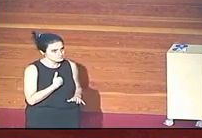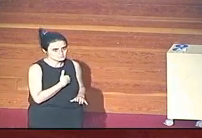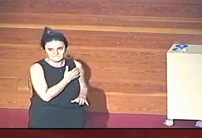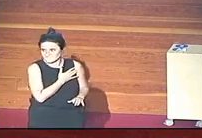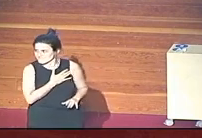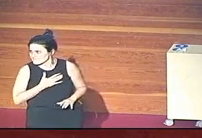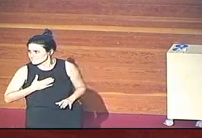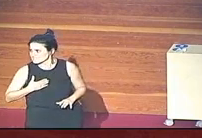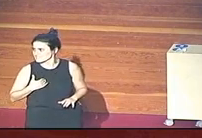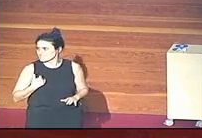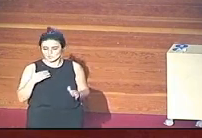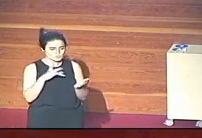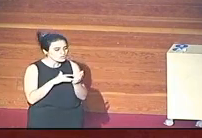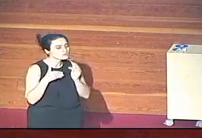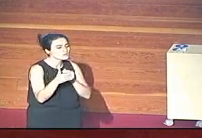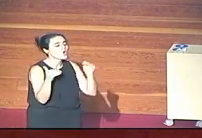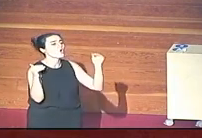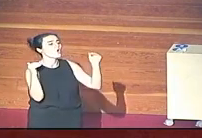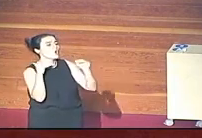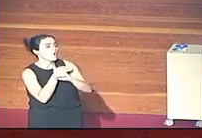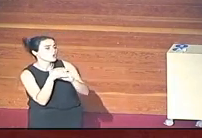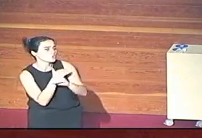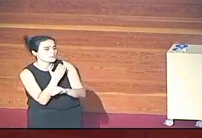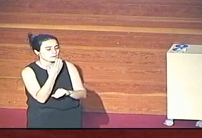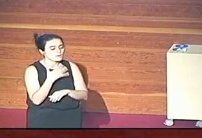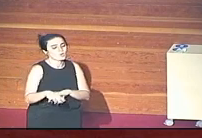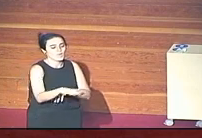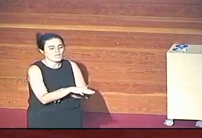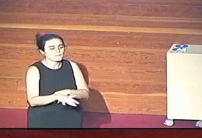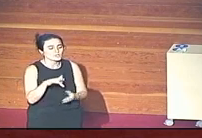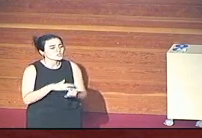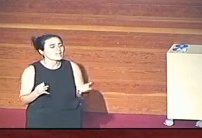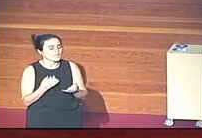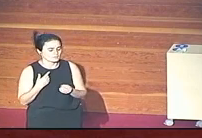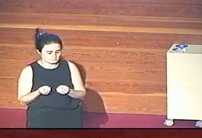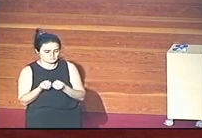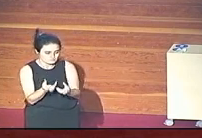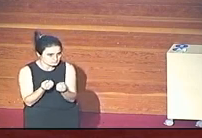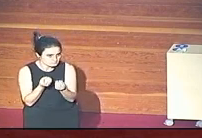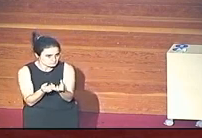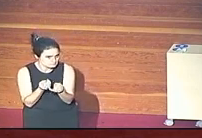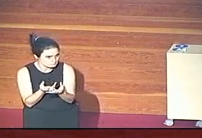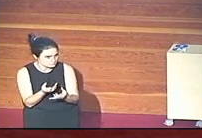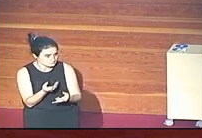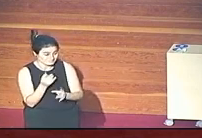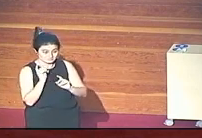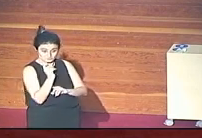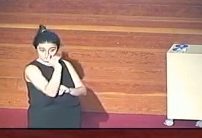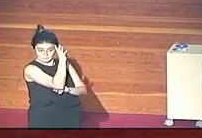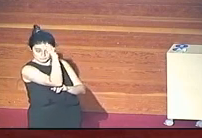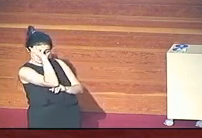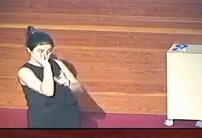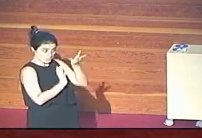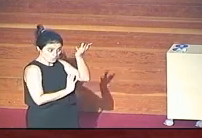lo que pasa en octubre con esos espacios naturales bueno pues no sólo hay que hablar de incendios en verano no solamente los